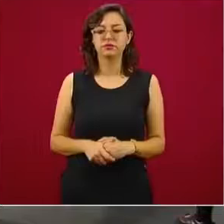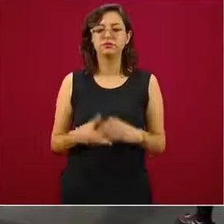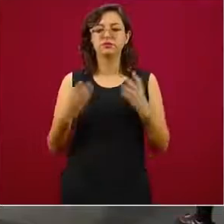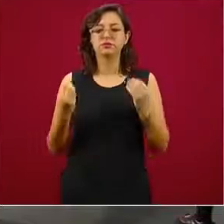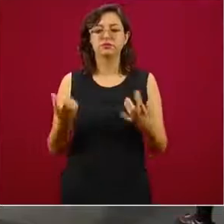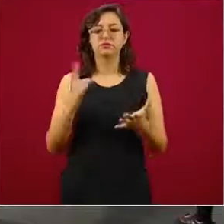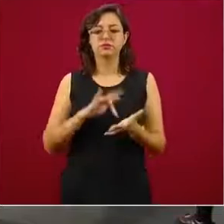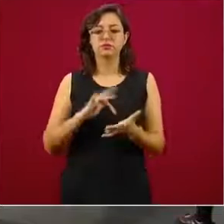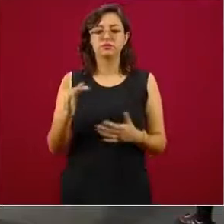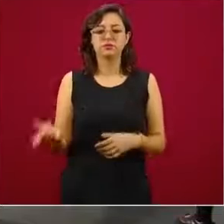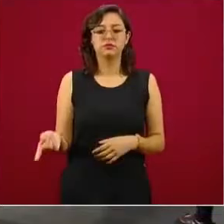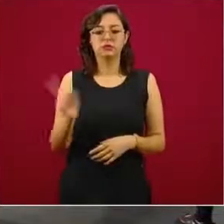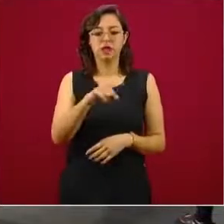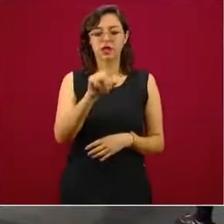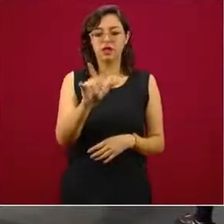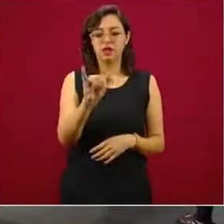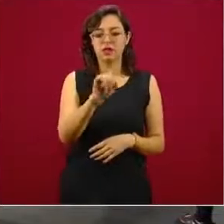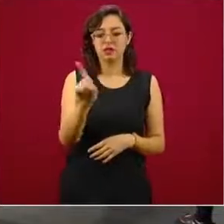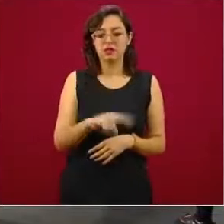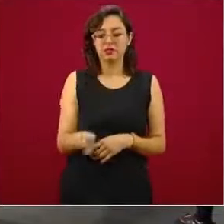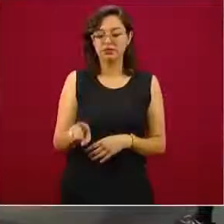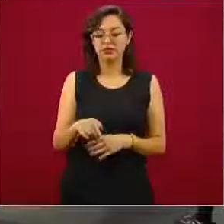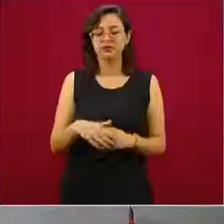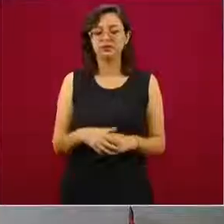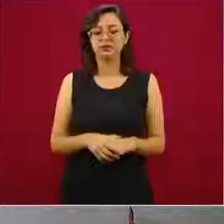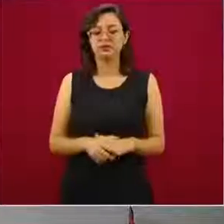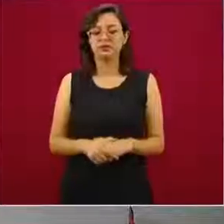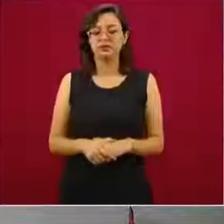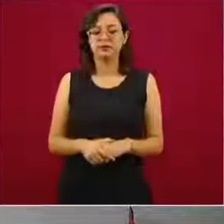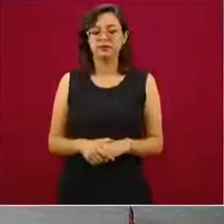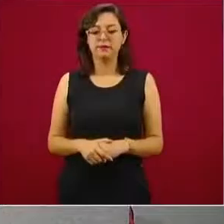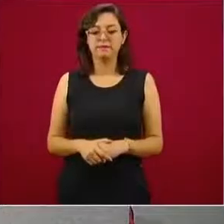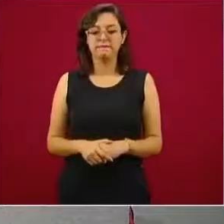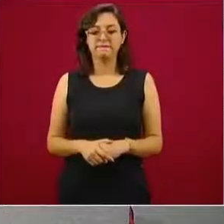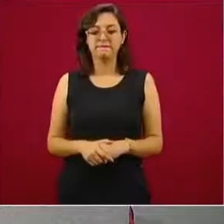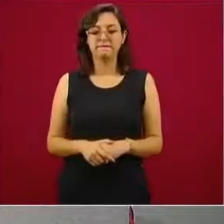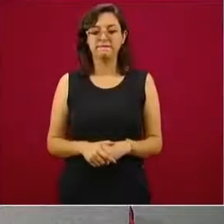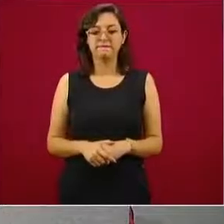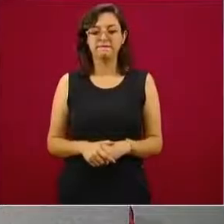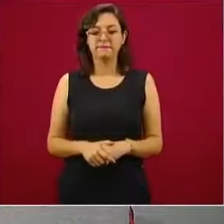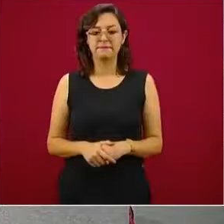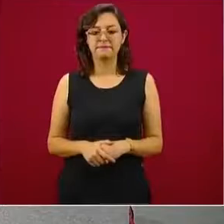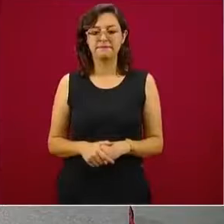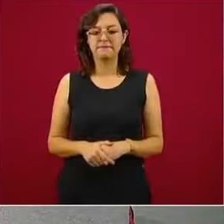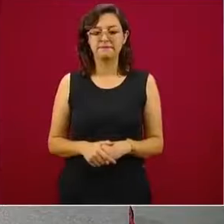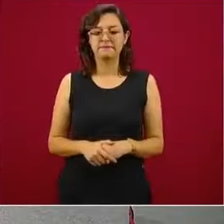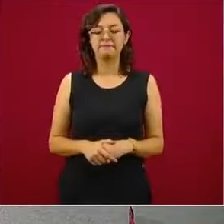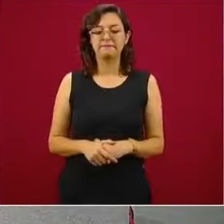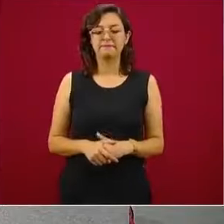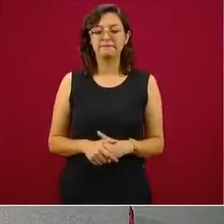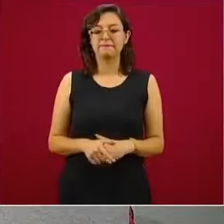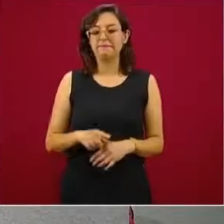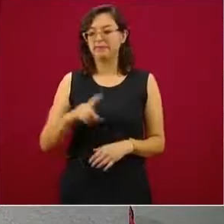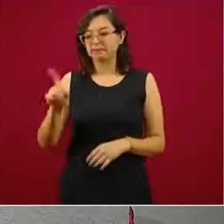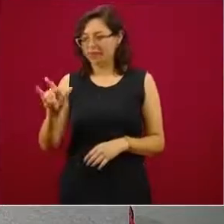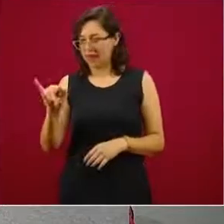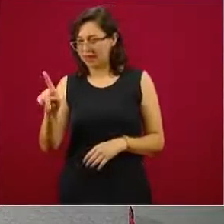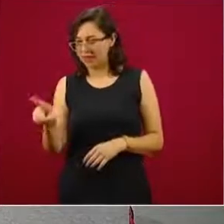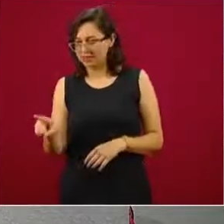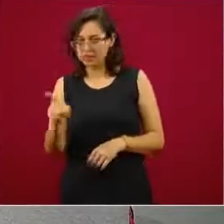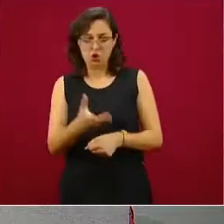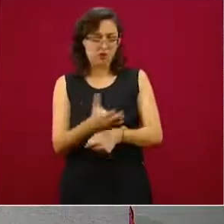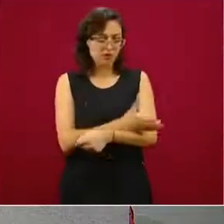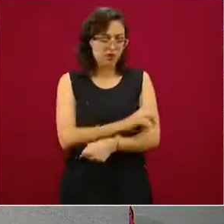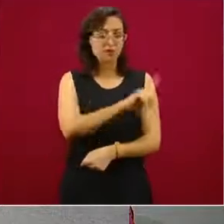Muchas gracias, Liz. Y usted, por favor. Ya habíamos dicho que usted, ¿verdad? Entonces antes que usted, el compañero. Liz, el compañero y